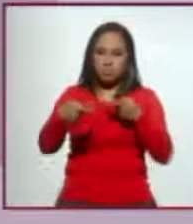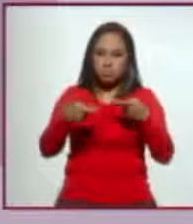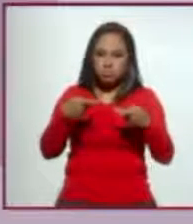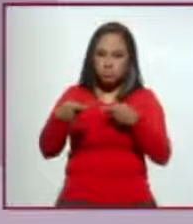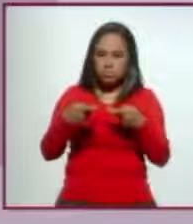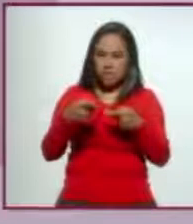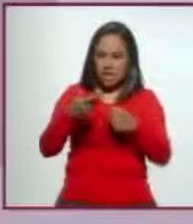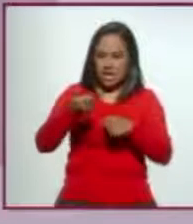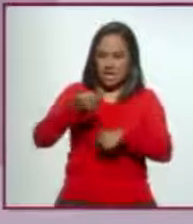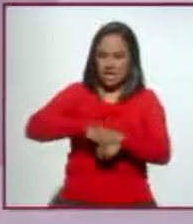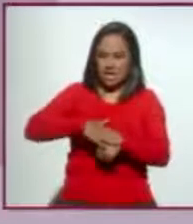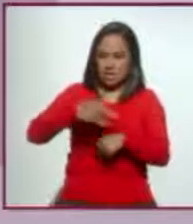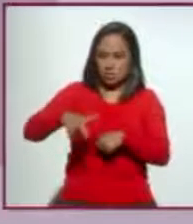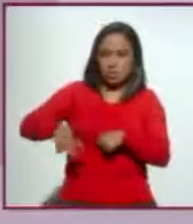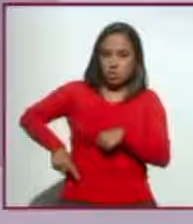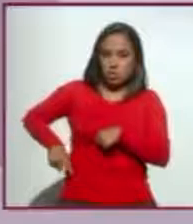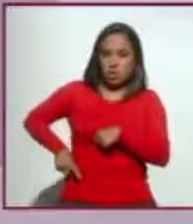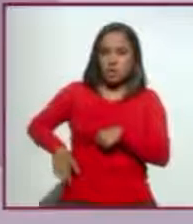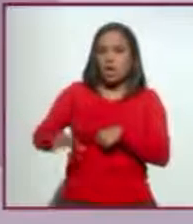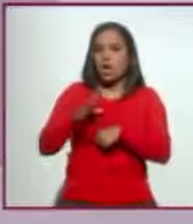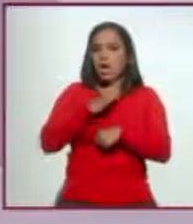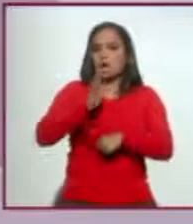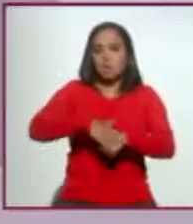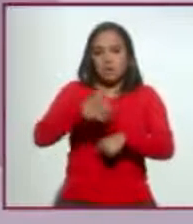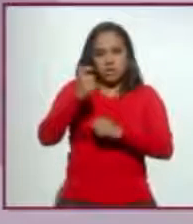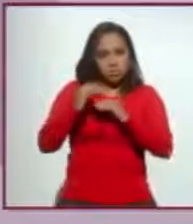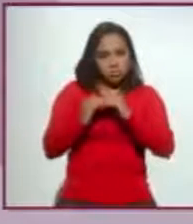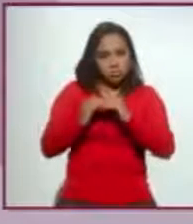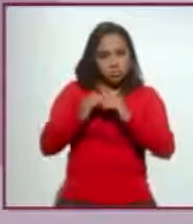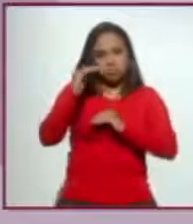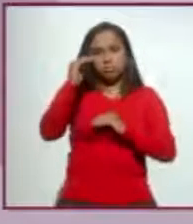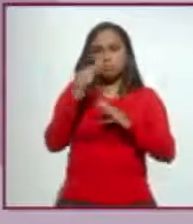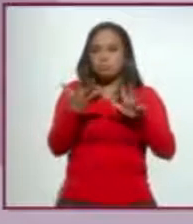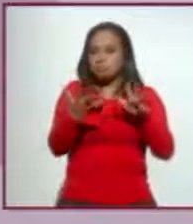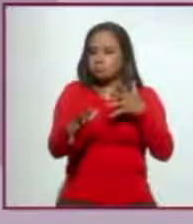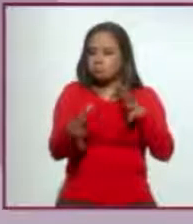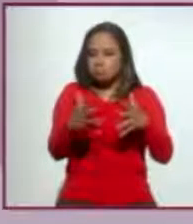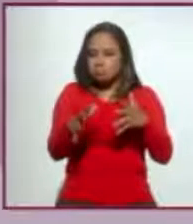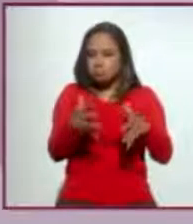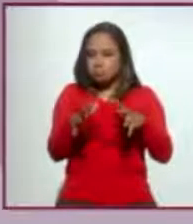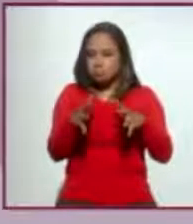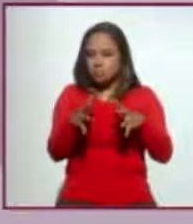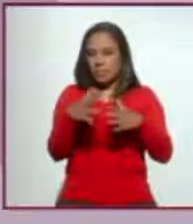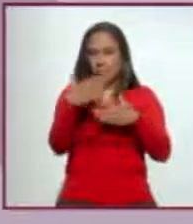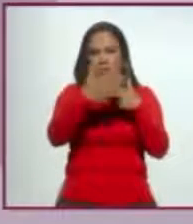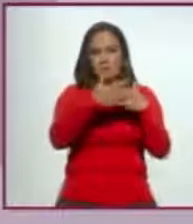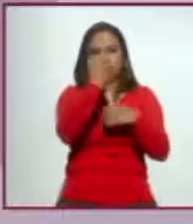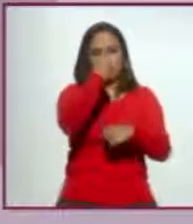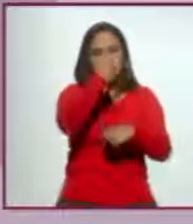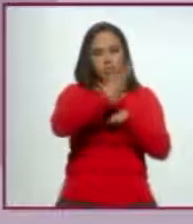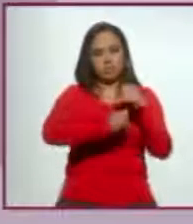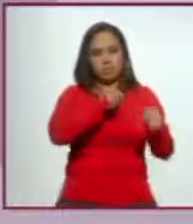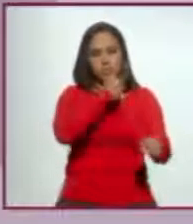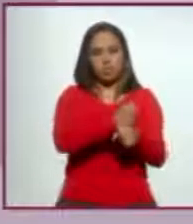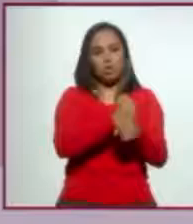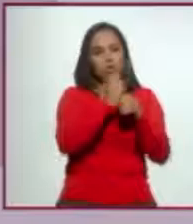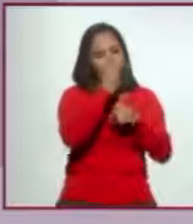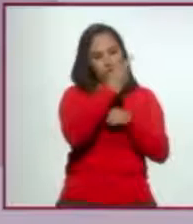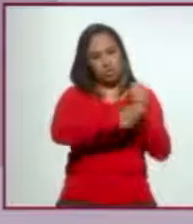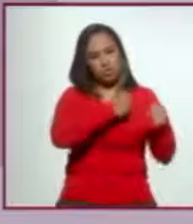esta administración, este gobierno, se va a dar otro incremento, por lo menos en el siguiente año, en los siguientes 2 años,